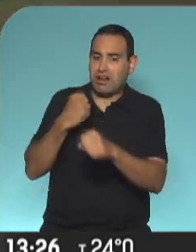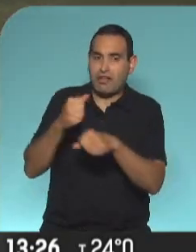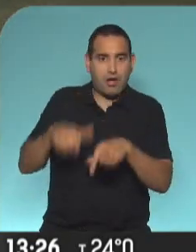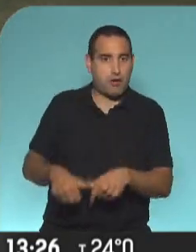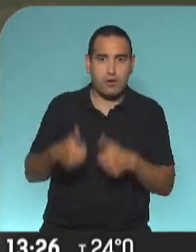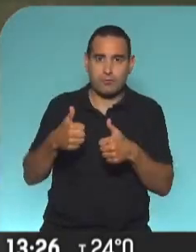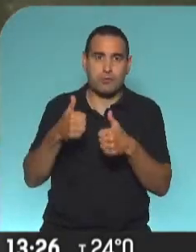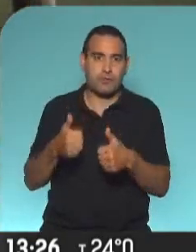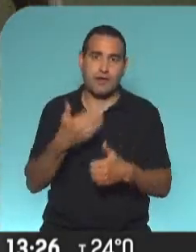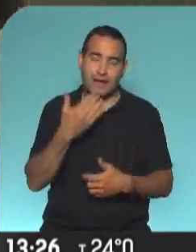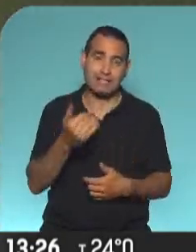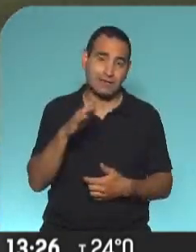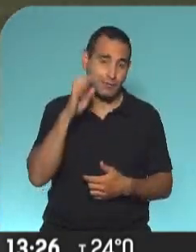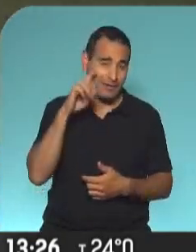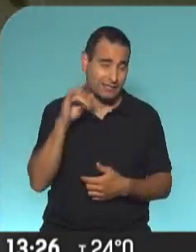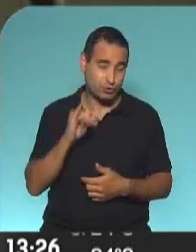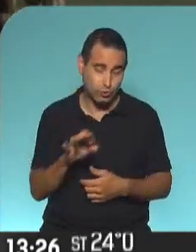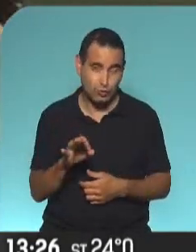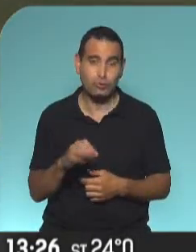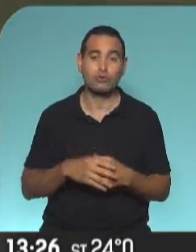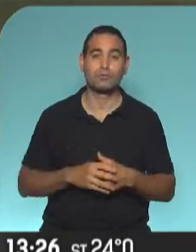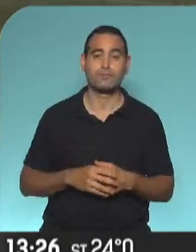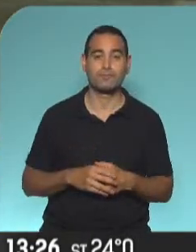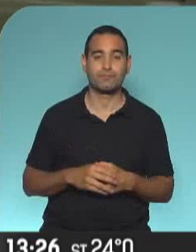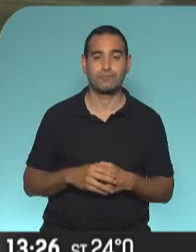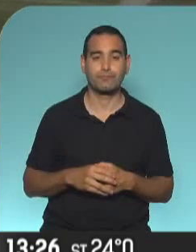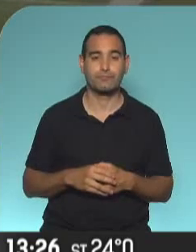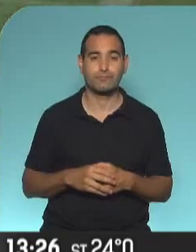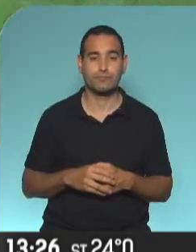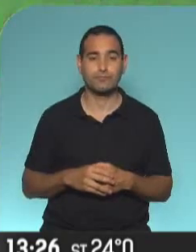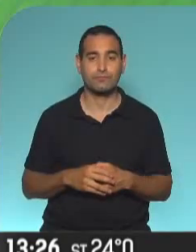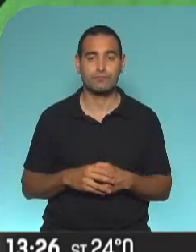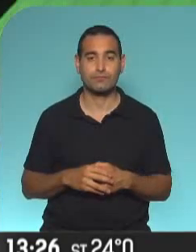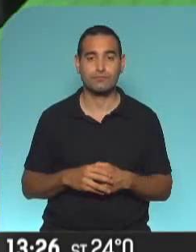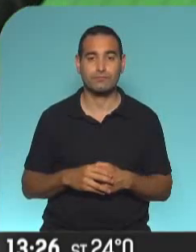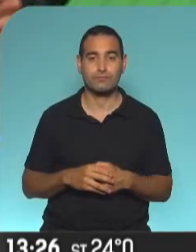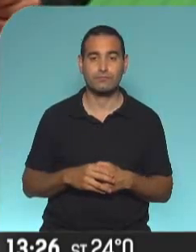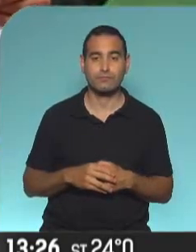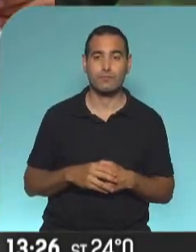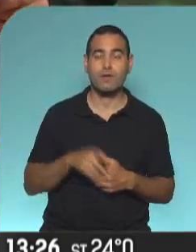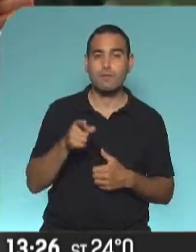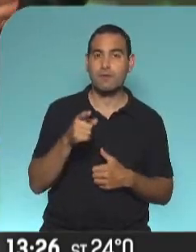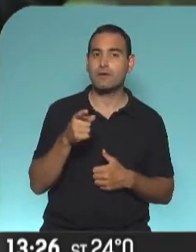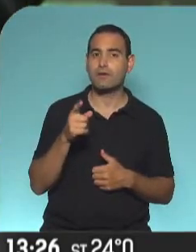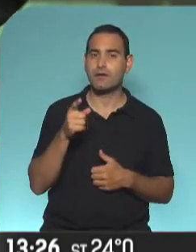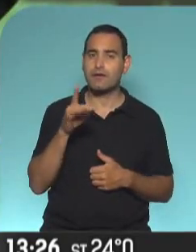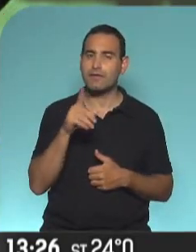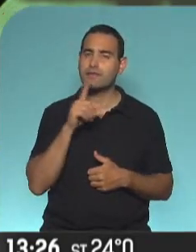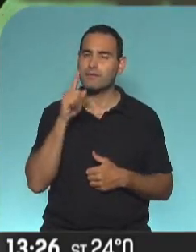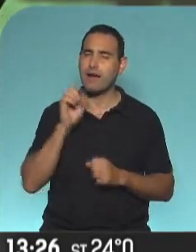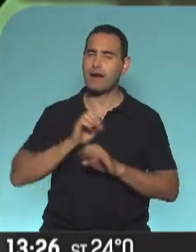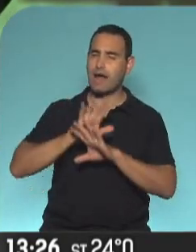de la mano del Toto Berizzo, con las limitaciones obvias del caso, pero tiene clarito algunos